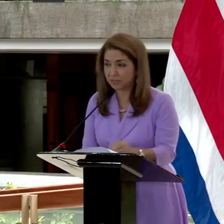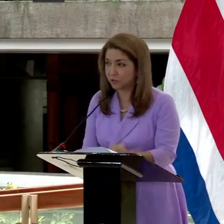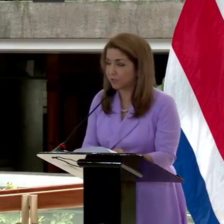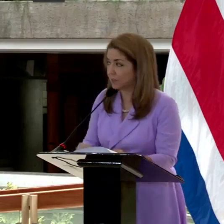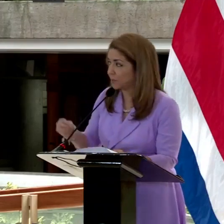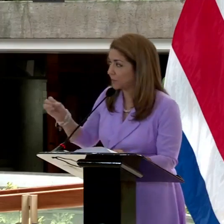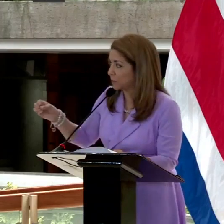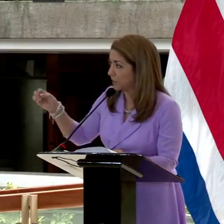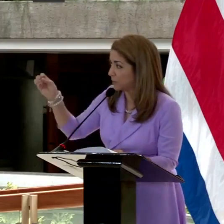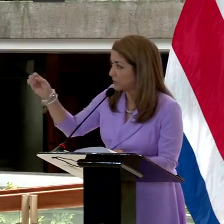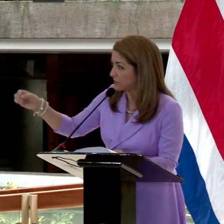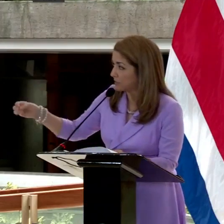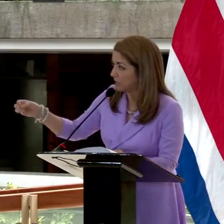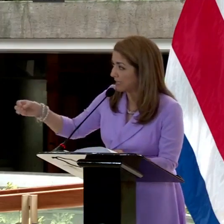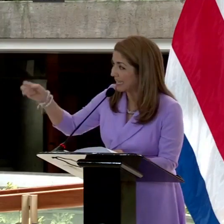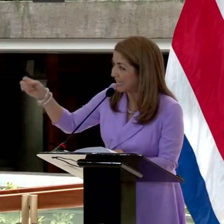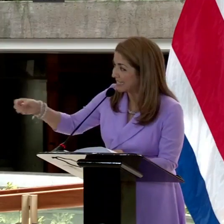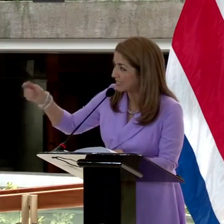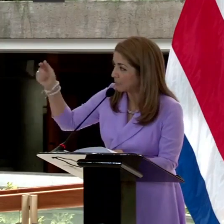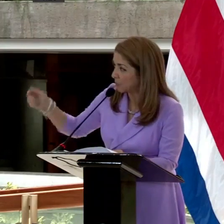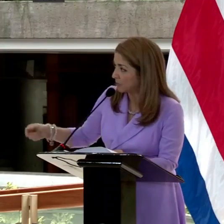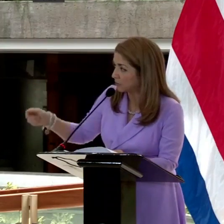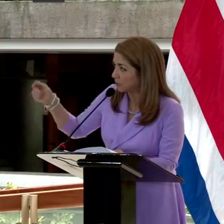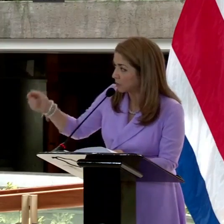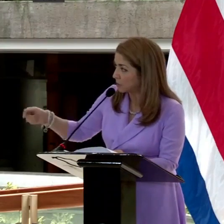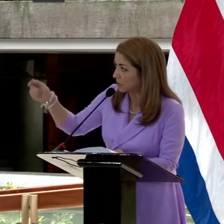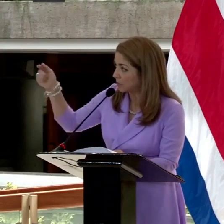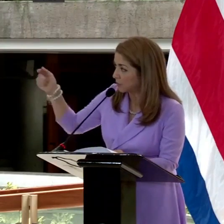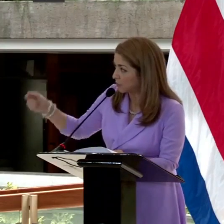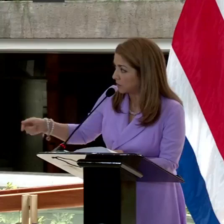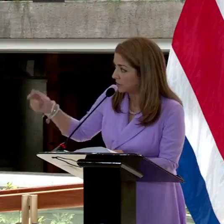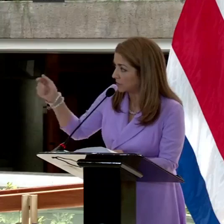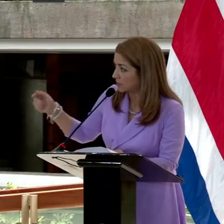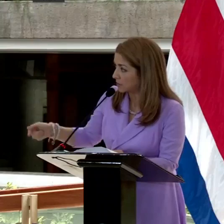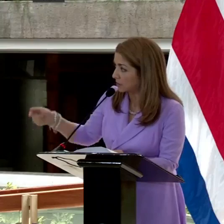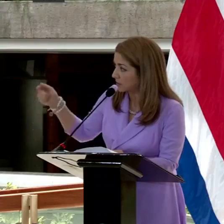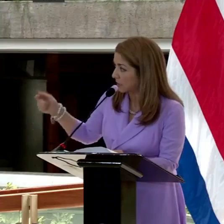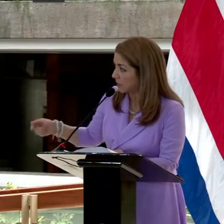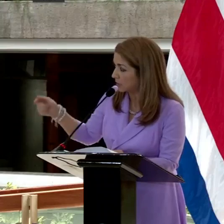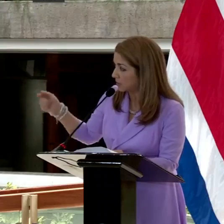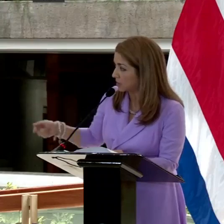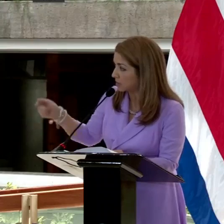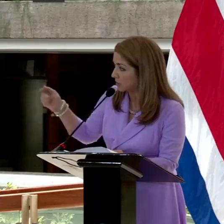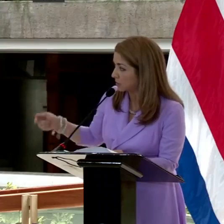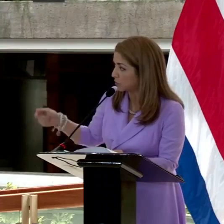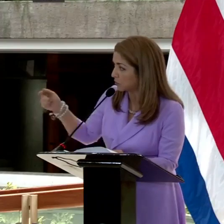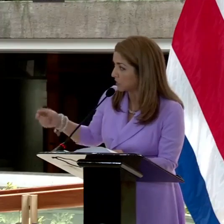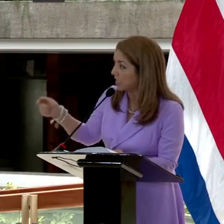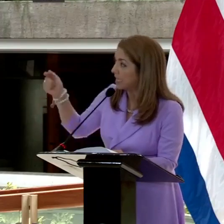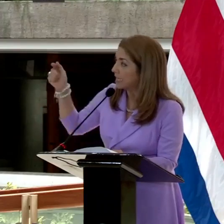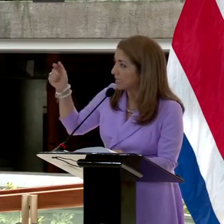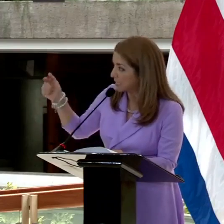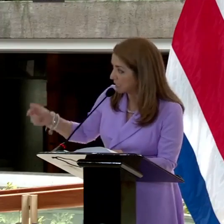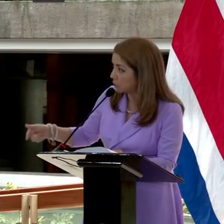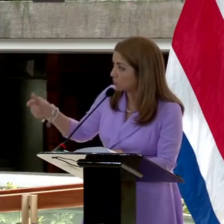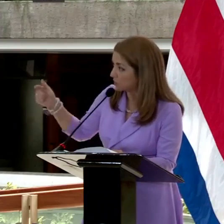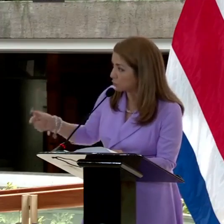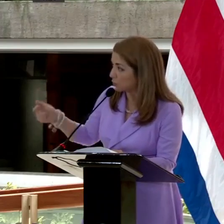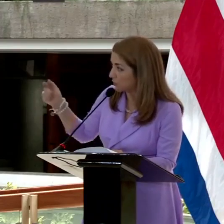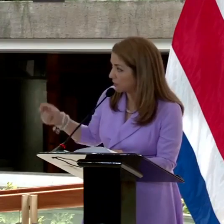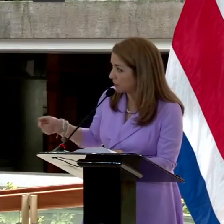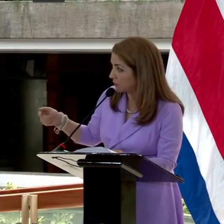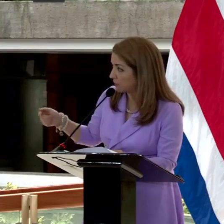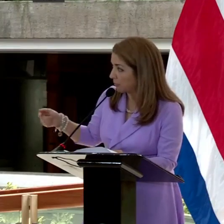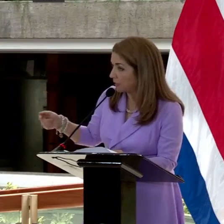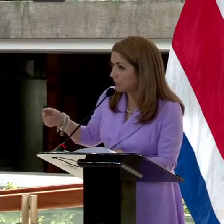estamos dando tiempo de espera prudencial, que en este momento ninguna de las patologías existentes en la Caja Costarricense de Seguro Social ni ningún